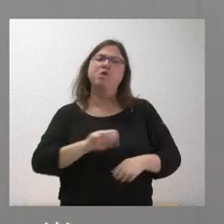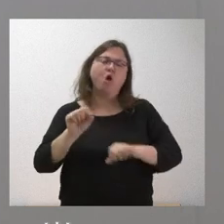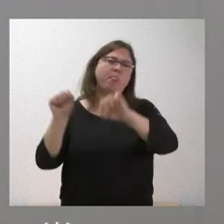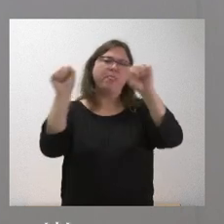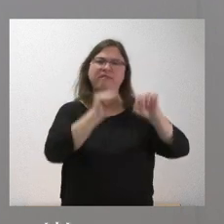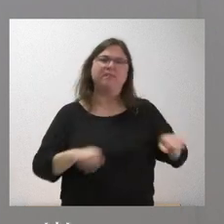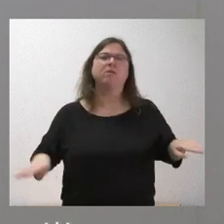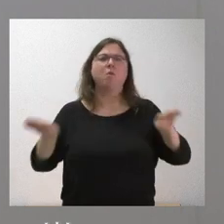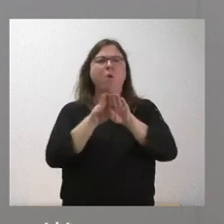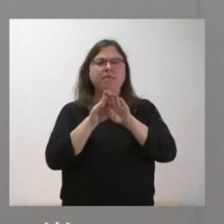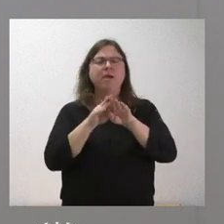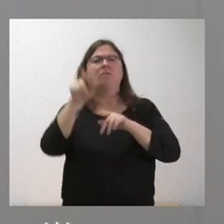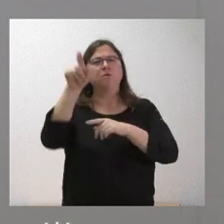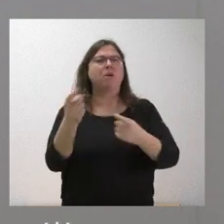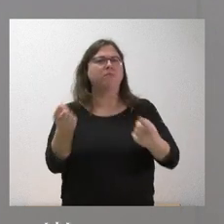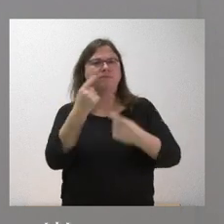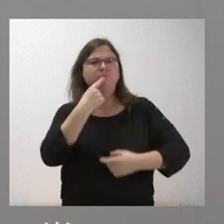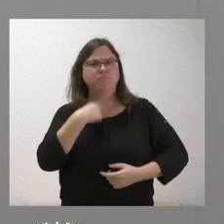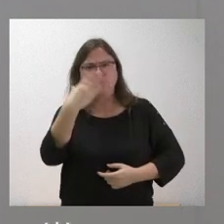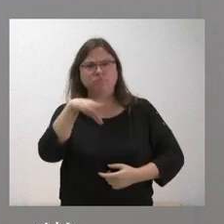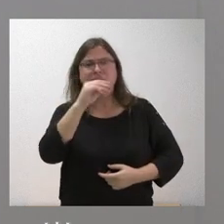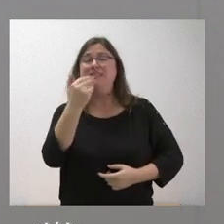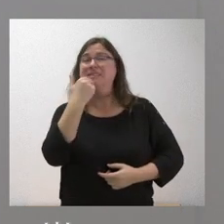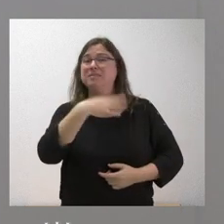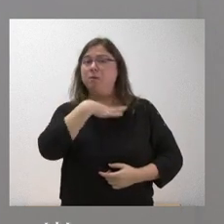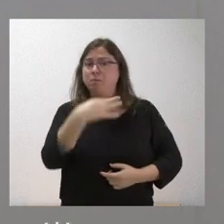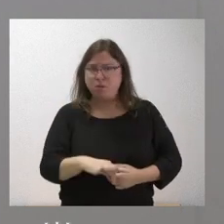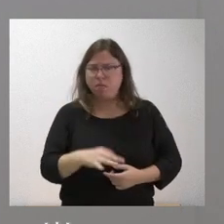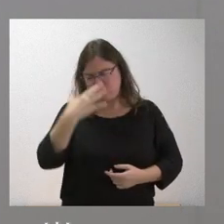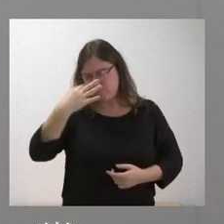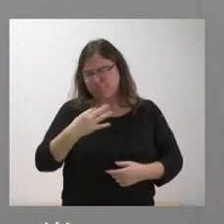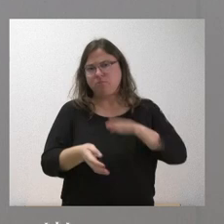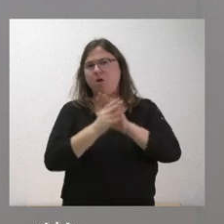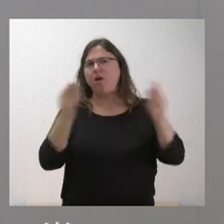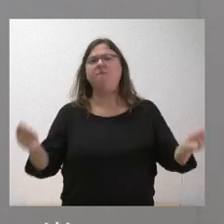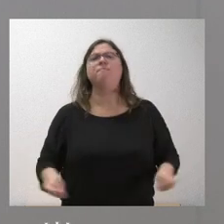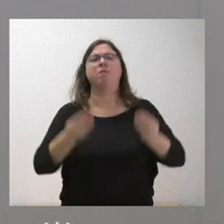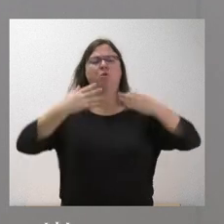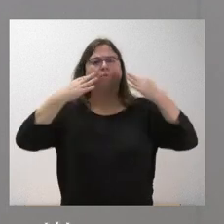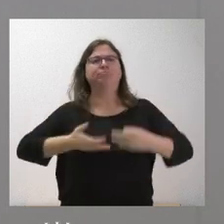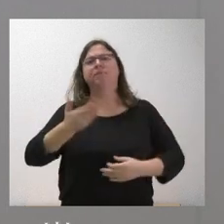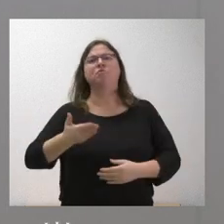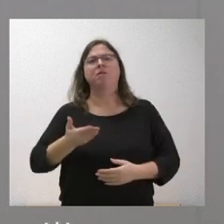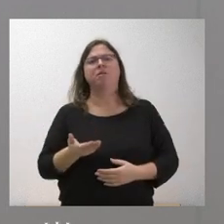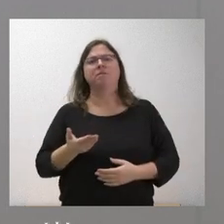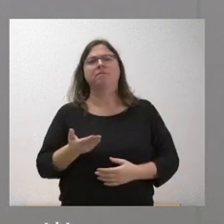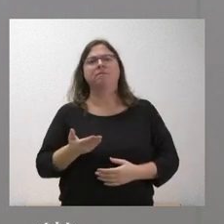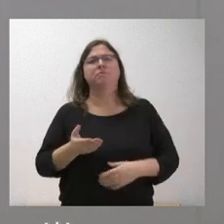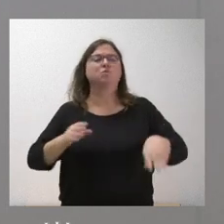entendemos lo que nos plantean los docentes Y si podemos naturalmente que Seguiremos mejorando de forma importante